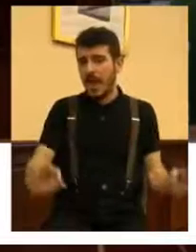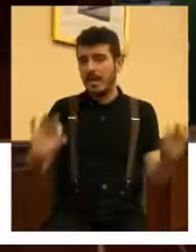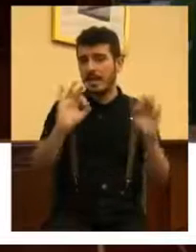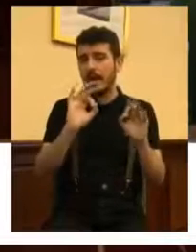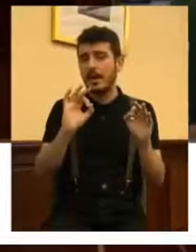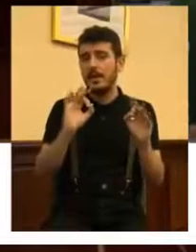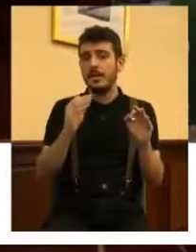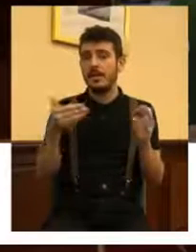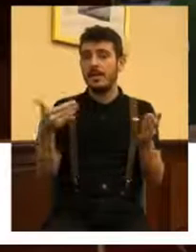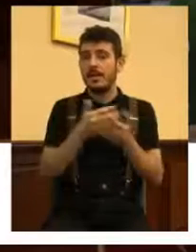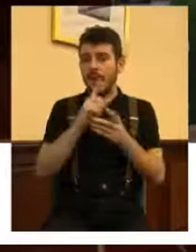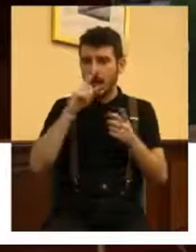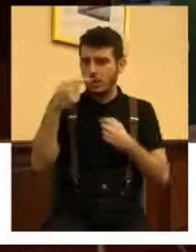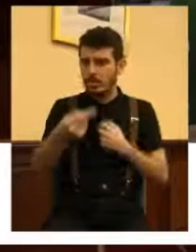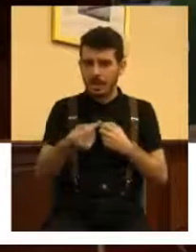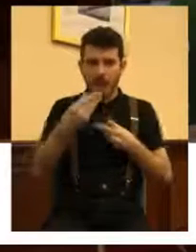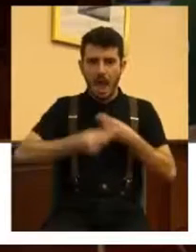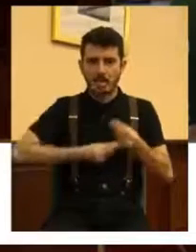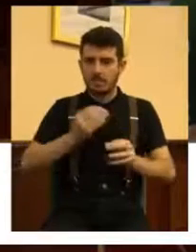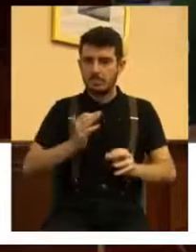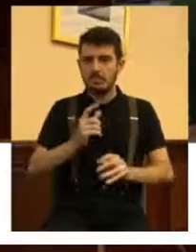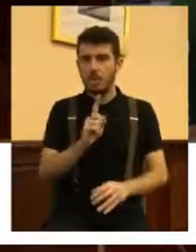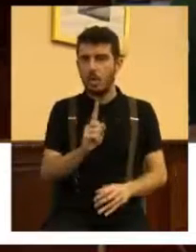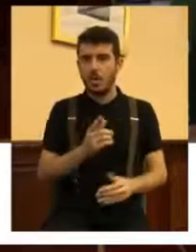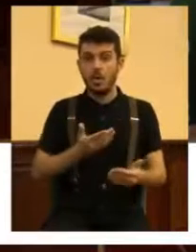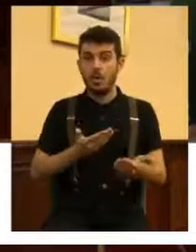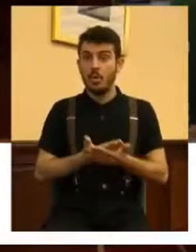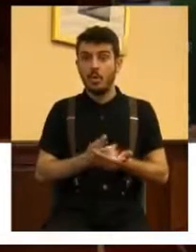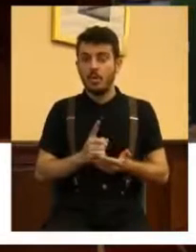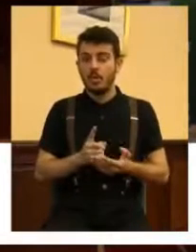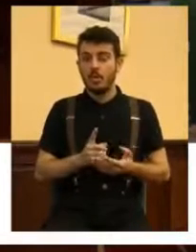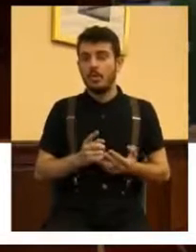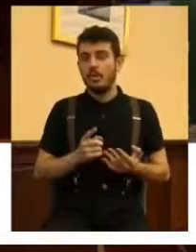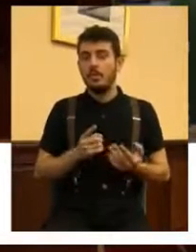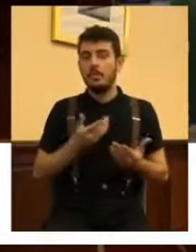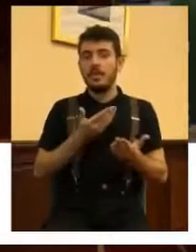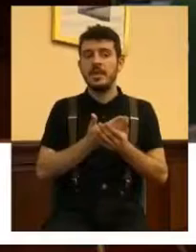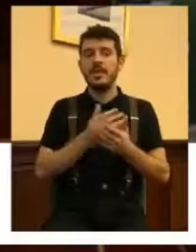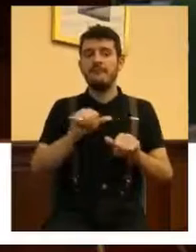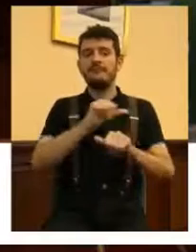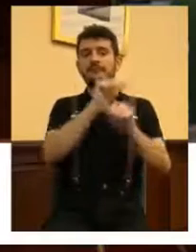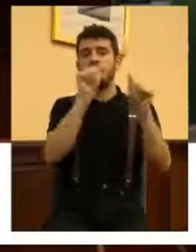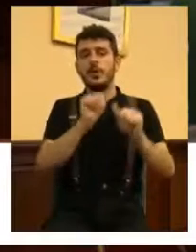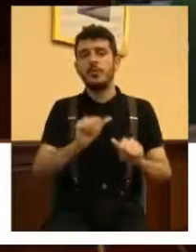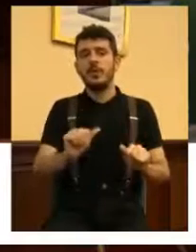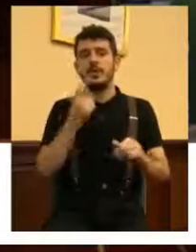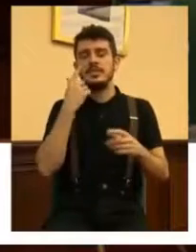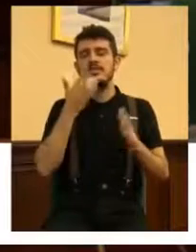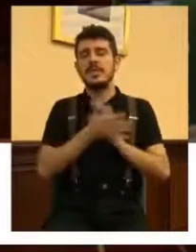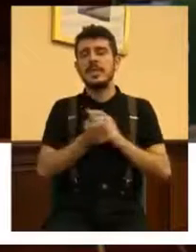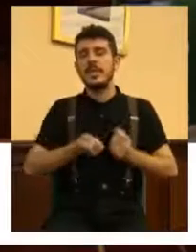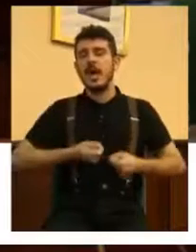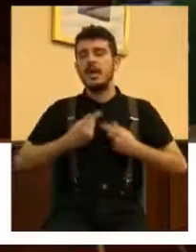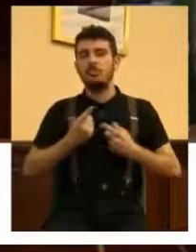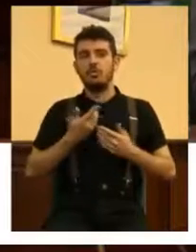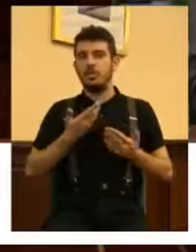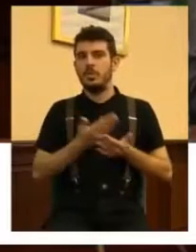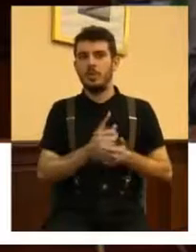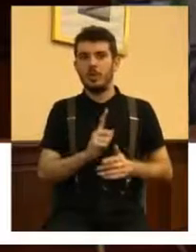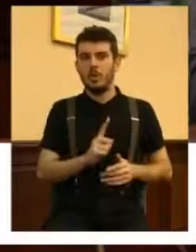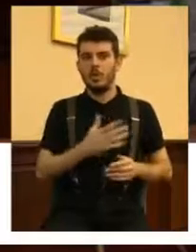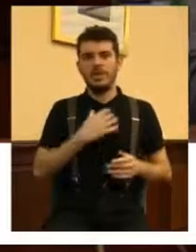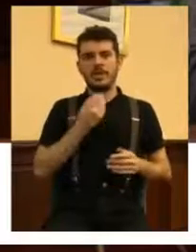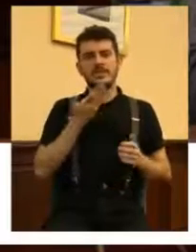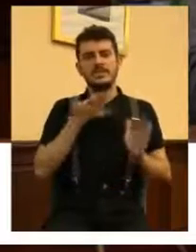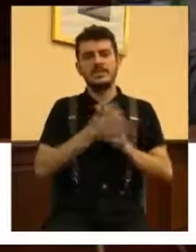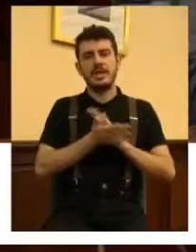que se haga el año que viene, no pide que se haga por medio de una fórmula que suponga gasto. Se puede hacer mediante una